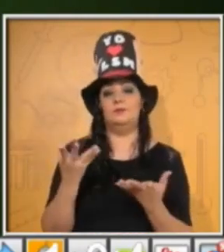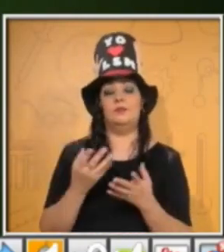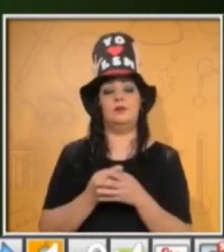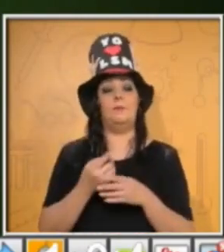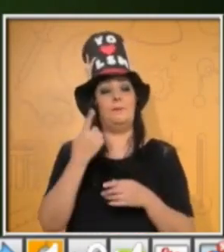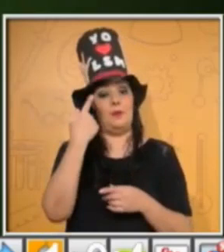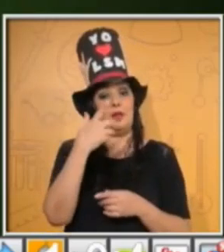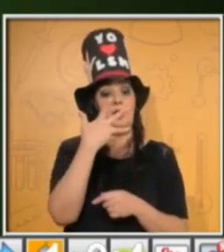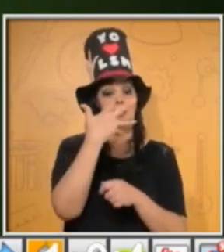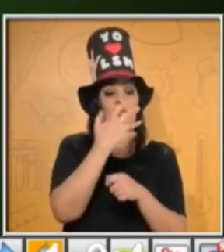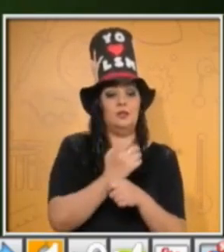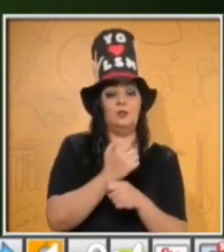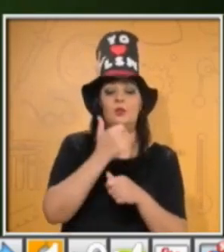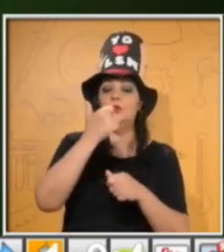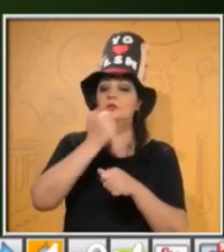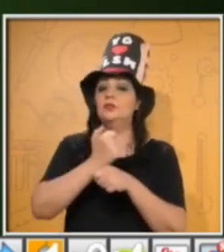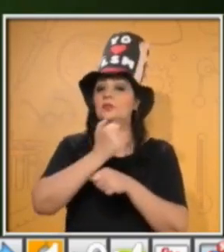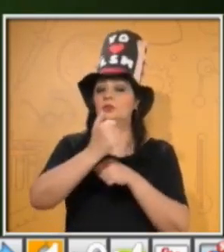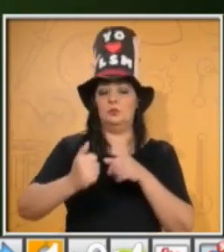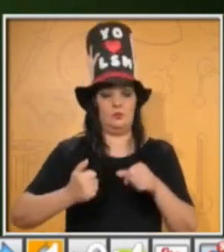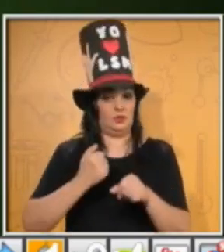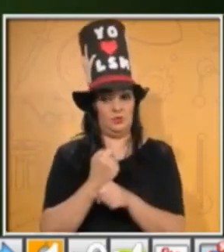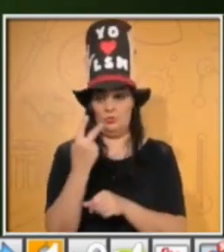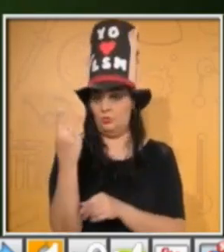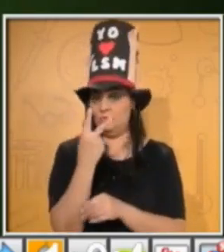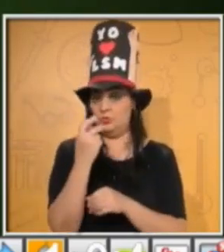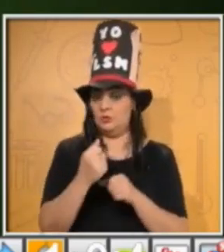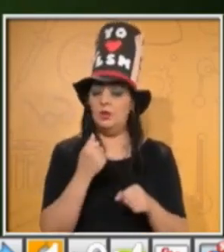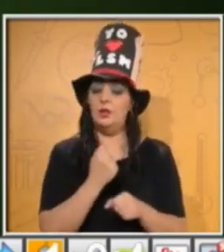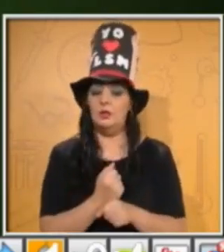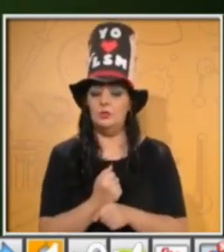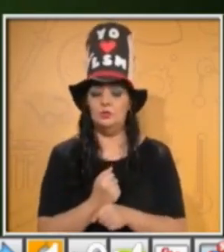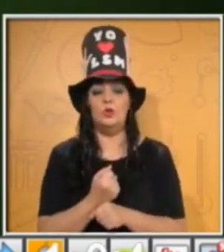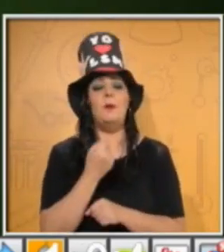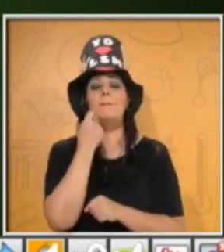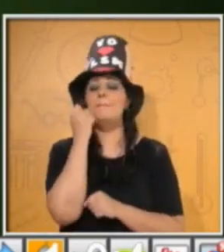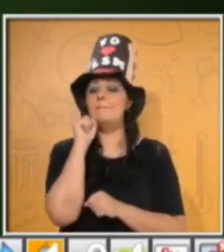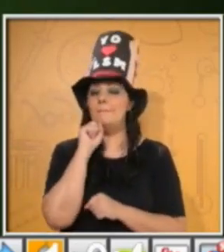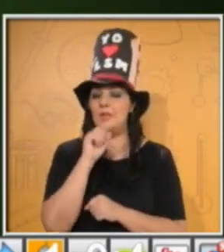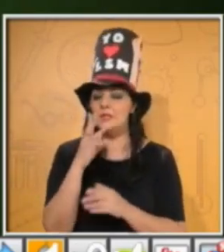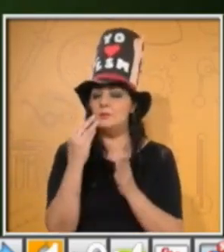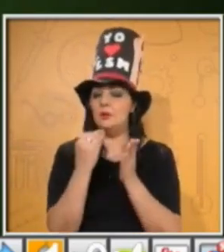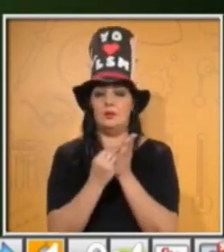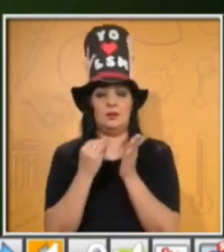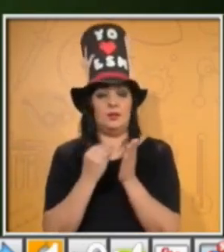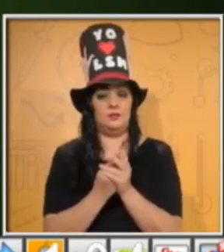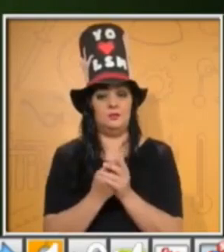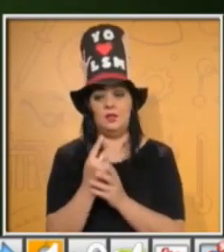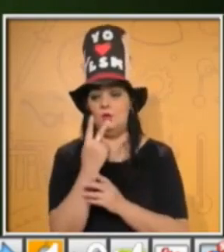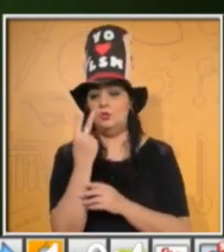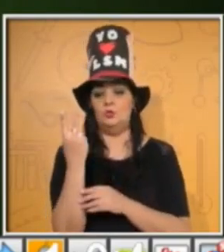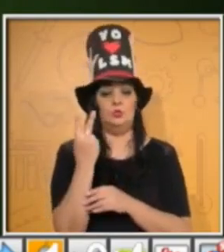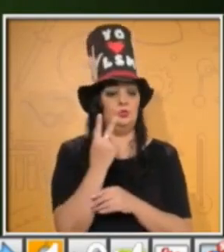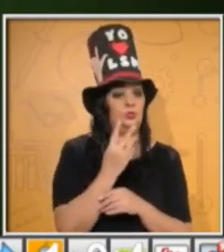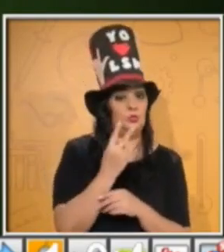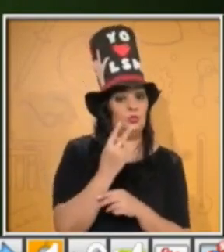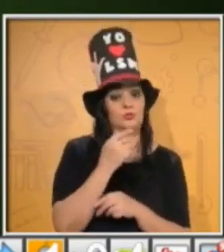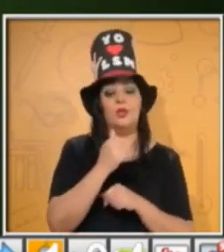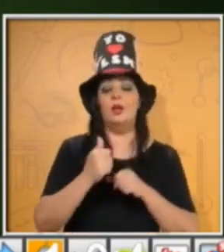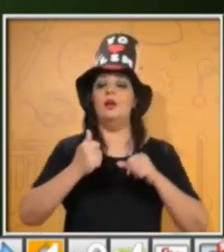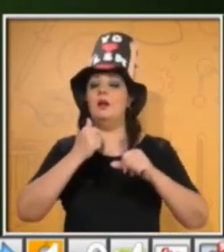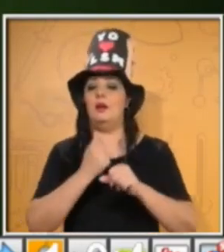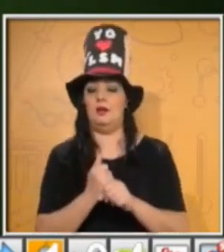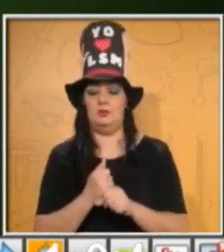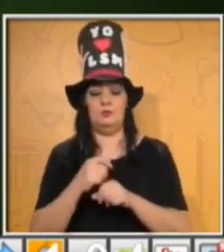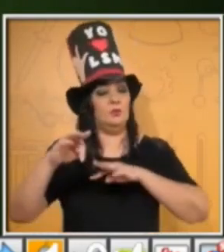cabo para quinto y sexto de primaria. ¿Qué quiere decir esto? Que con una misma clase vamos a estar trabajando ambos grados.